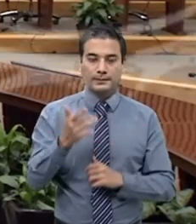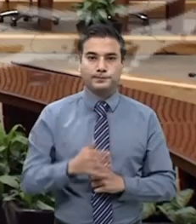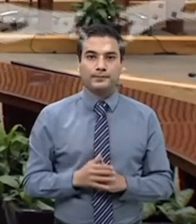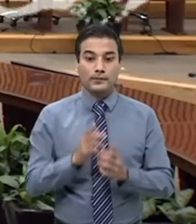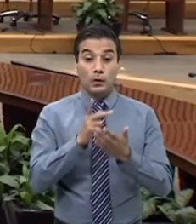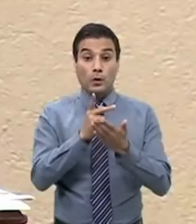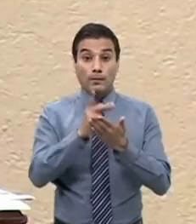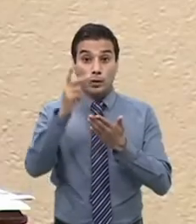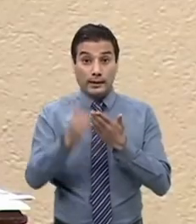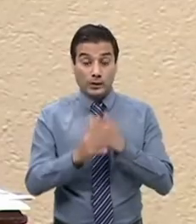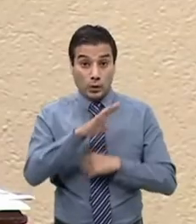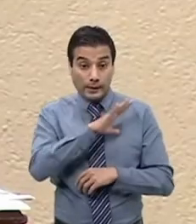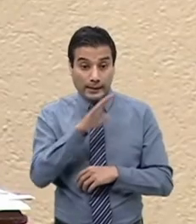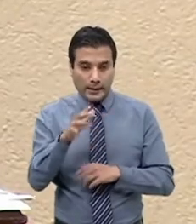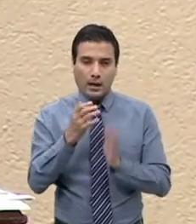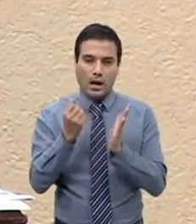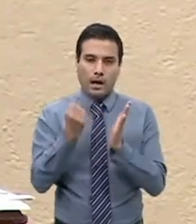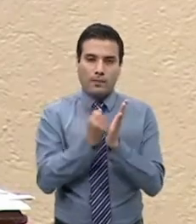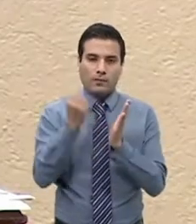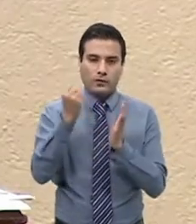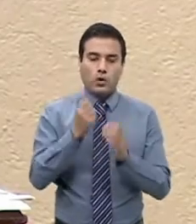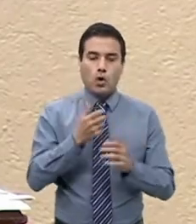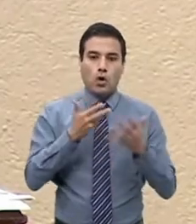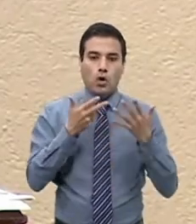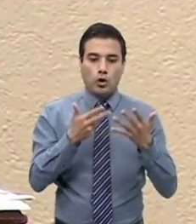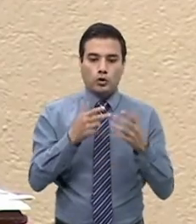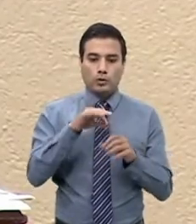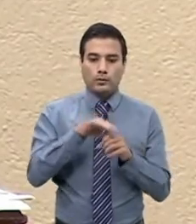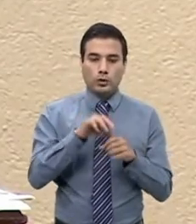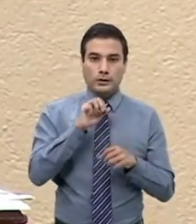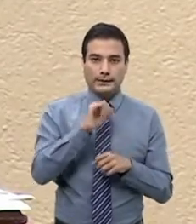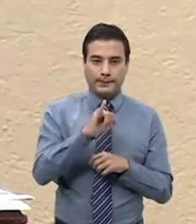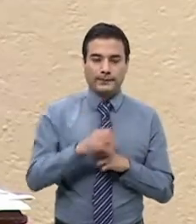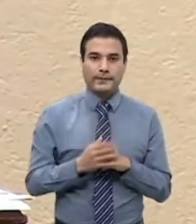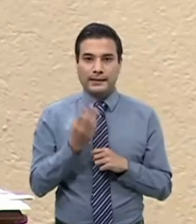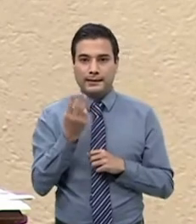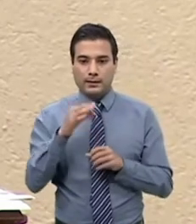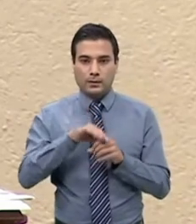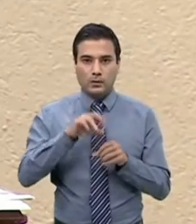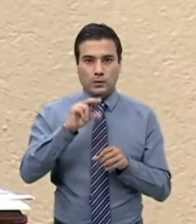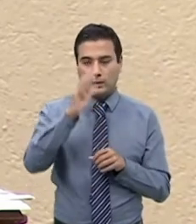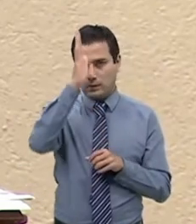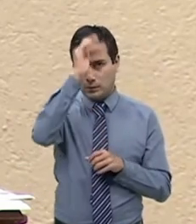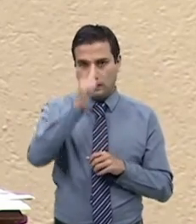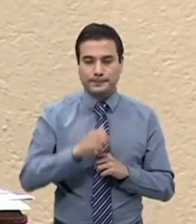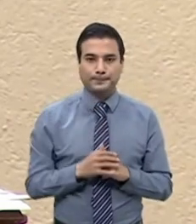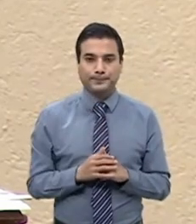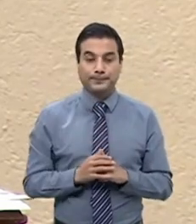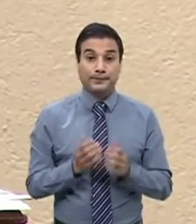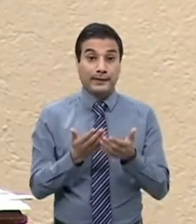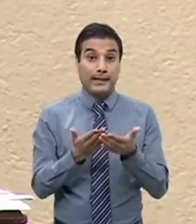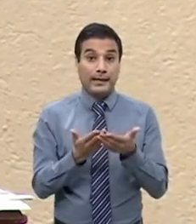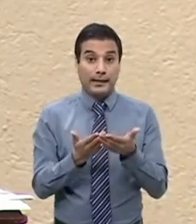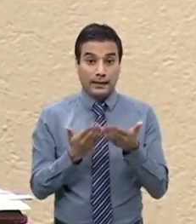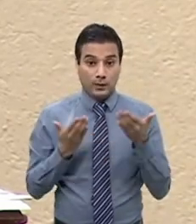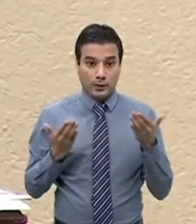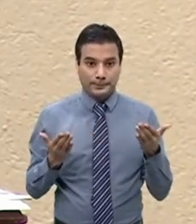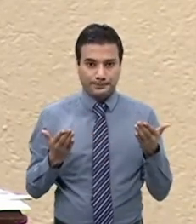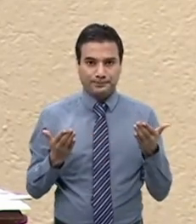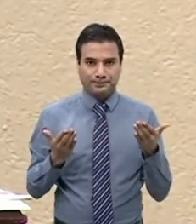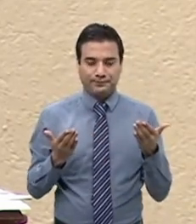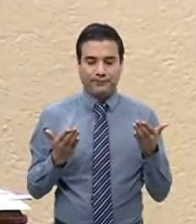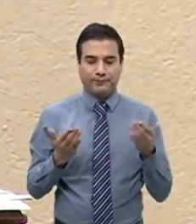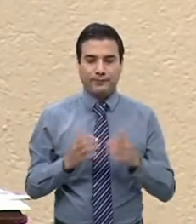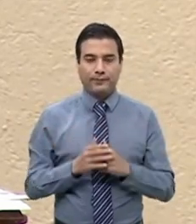el proyecto en lo general es aprobado por 8 votos a favor 3 votos en contra ahora procederé